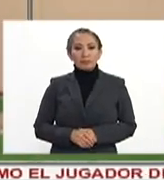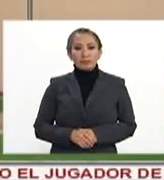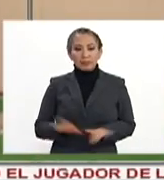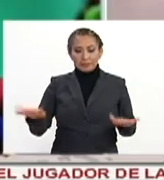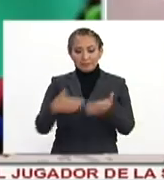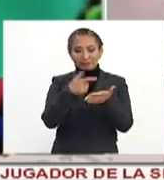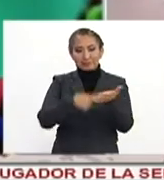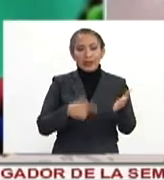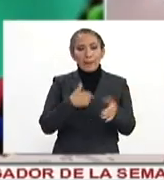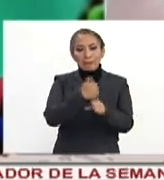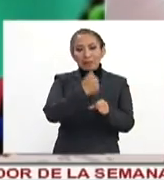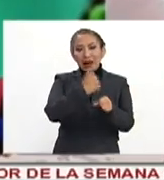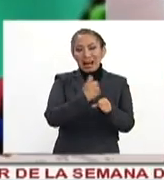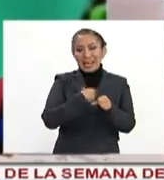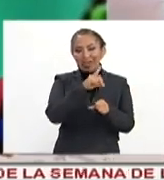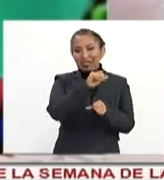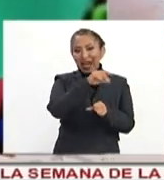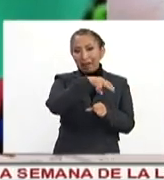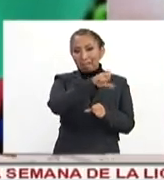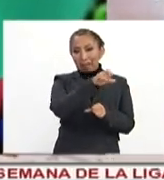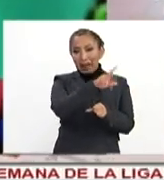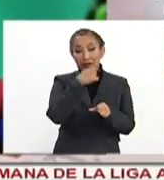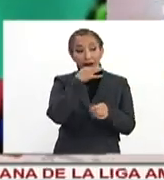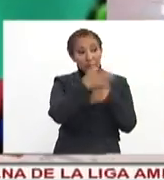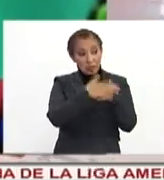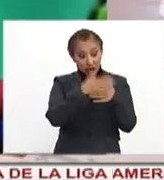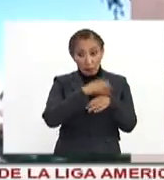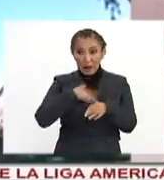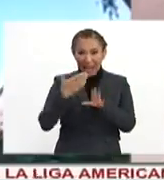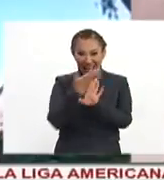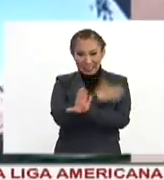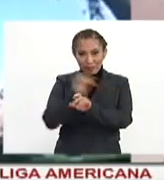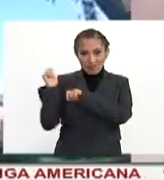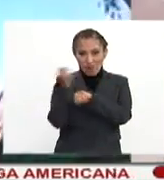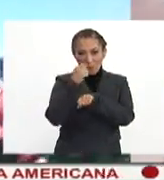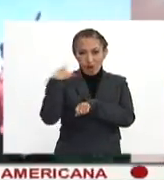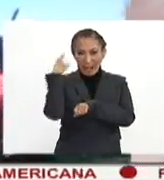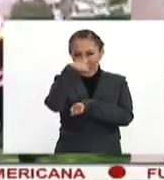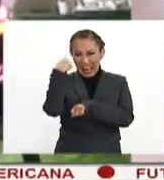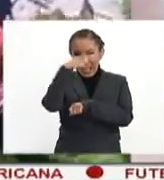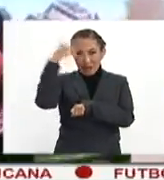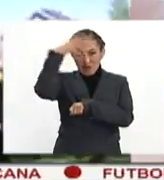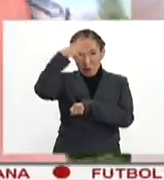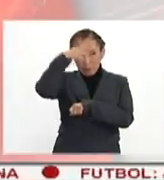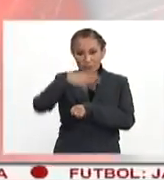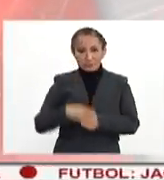Cierran primaria en Denver, Estados Unidos, por amenazas tras romper una piñata con el rostro de Donald Trump.